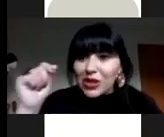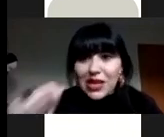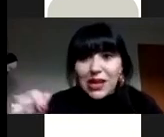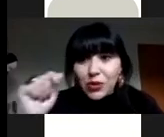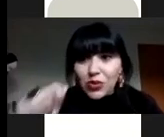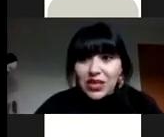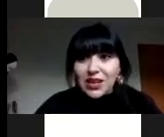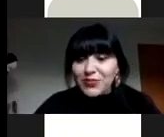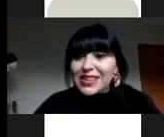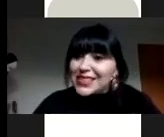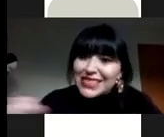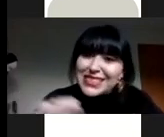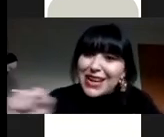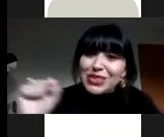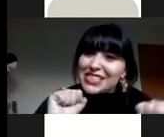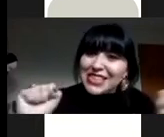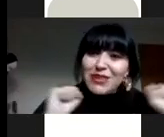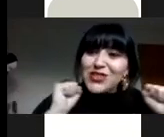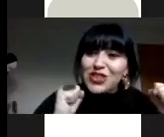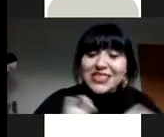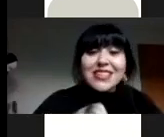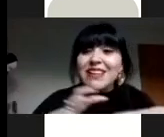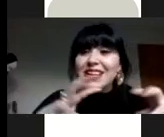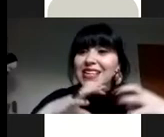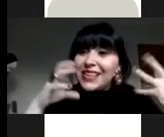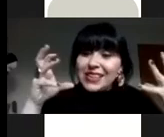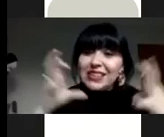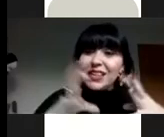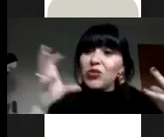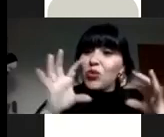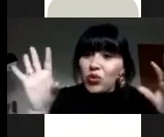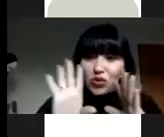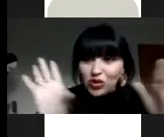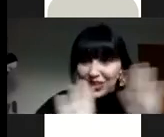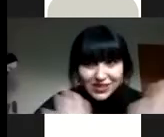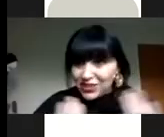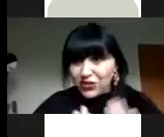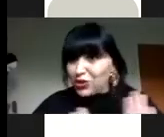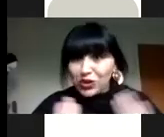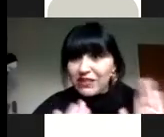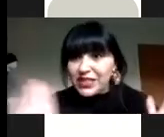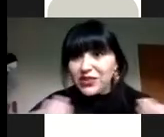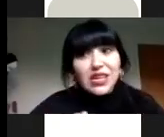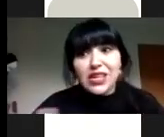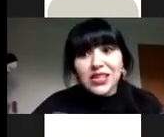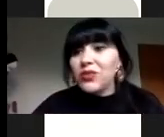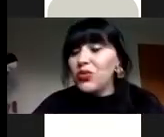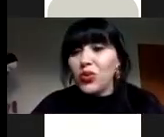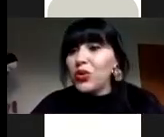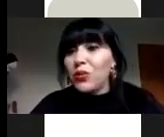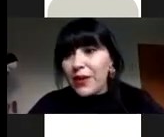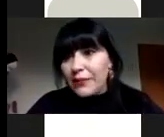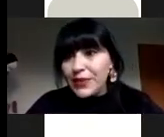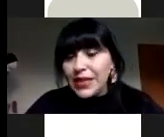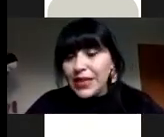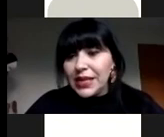Hoy día es la oportunidad. Necesitábamos este remesón. Este status quo no nos estaba yendo bien en este status quo con